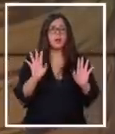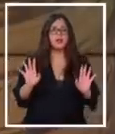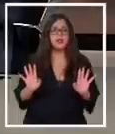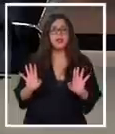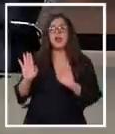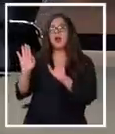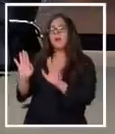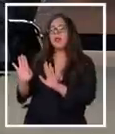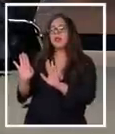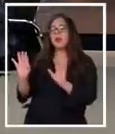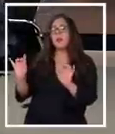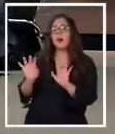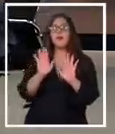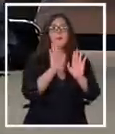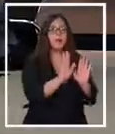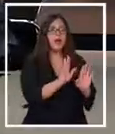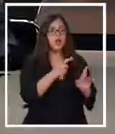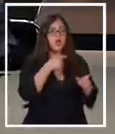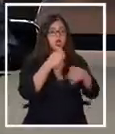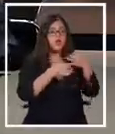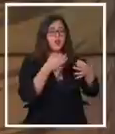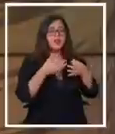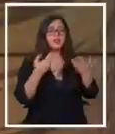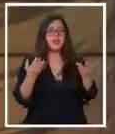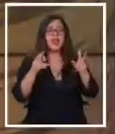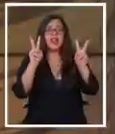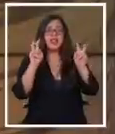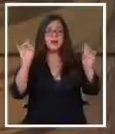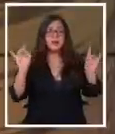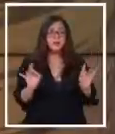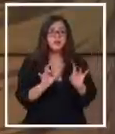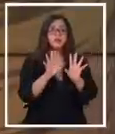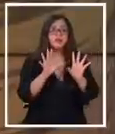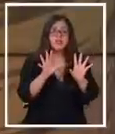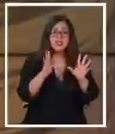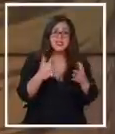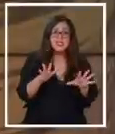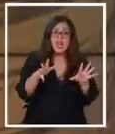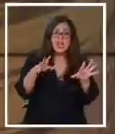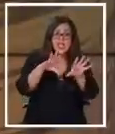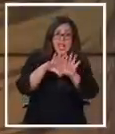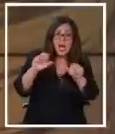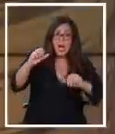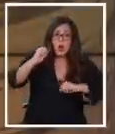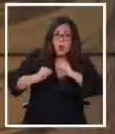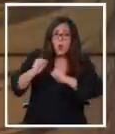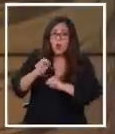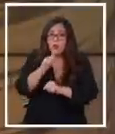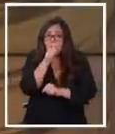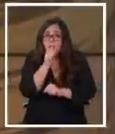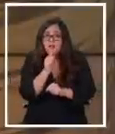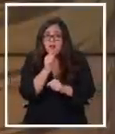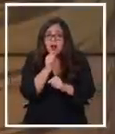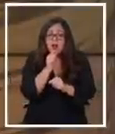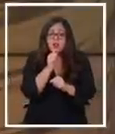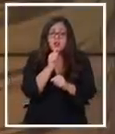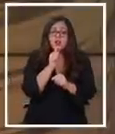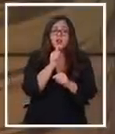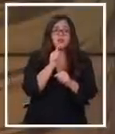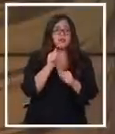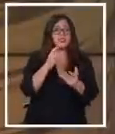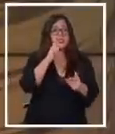eventual lo que puedo decir es que en la eventualidad de que haya corrupción el gobierno no va a ser indiferente y